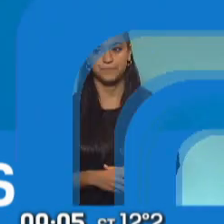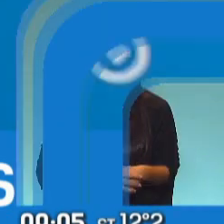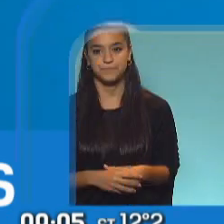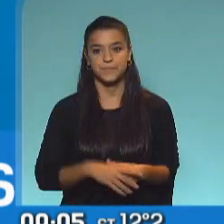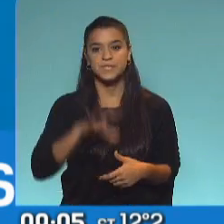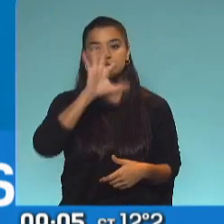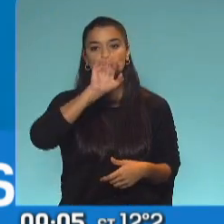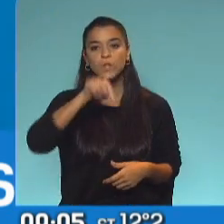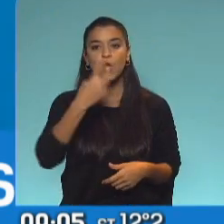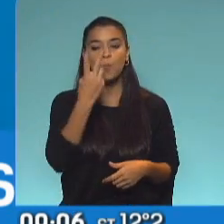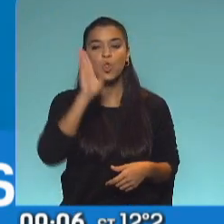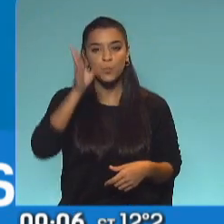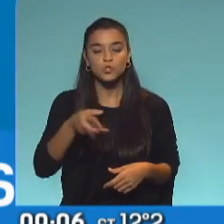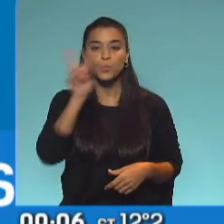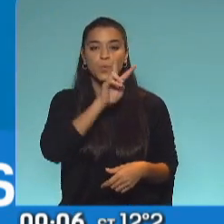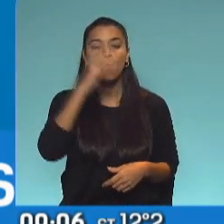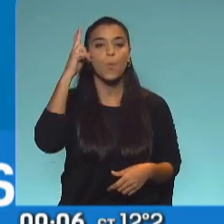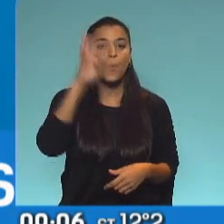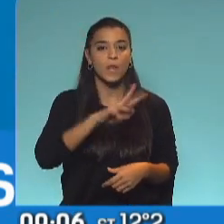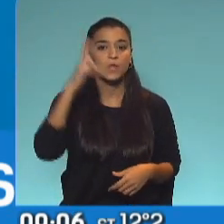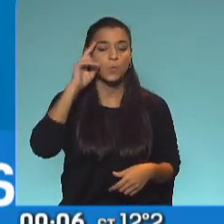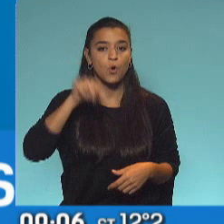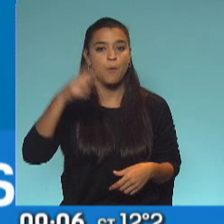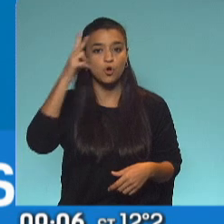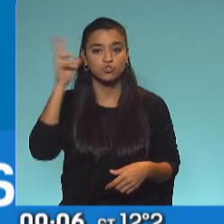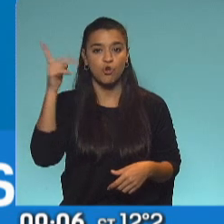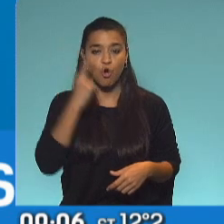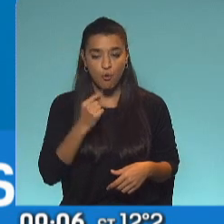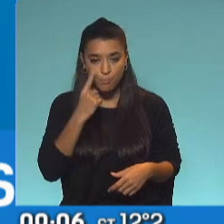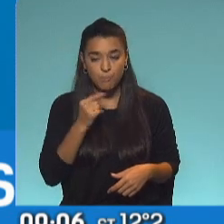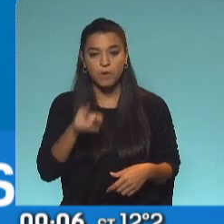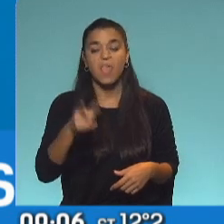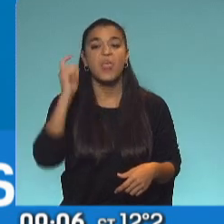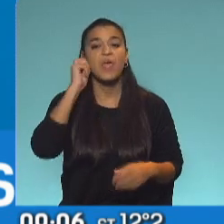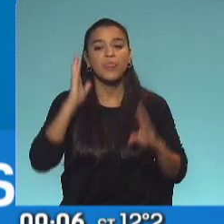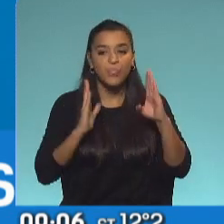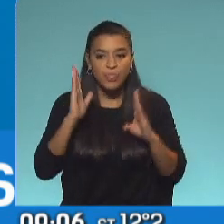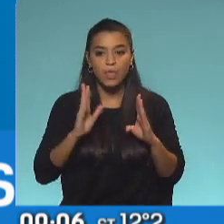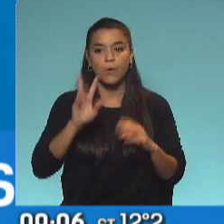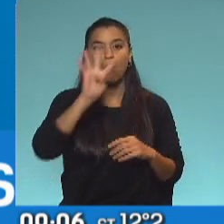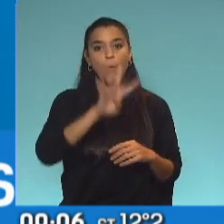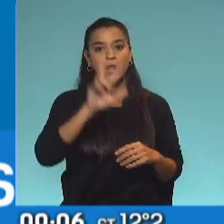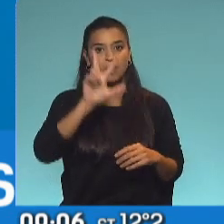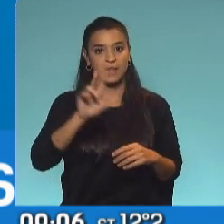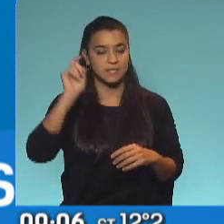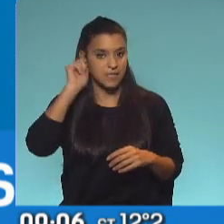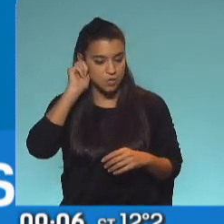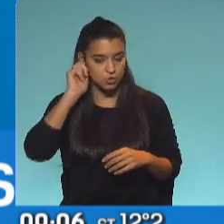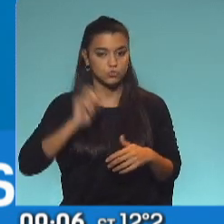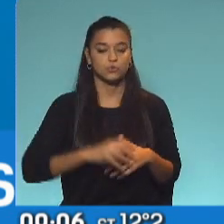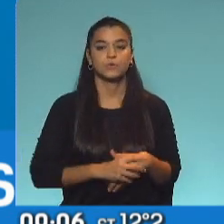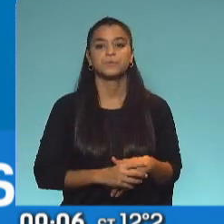50,2 por ciento en mujeres 49 8% en varones con una edad media de 43 años